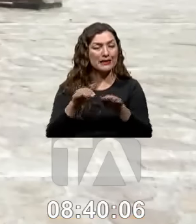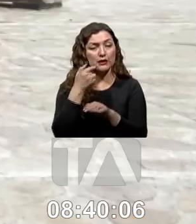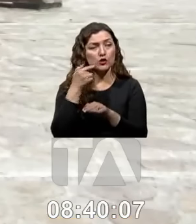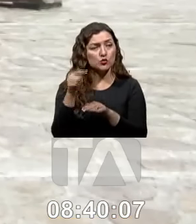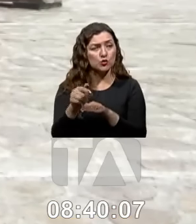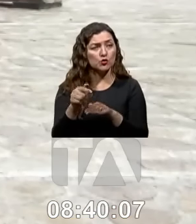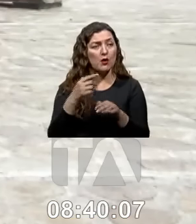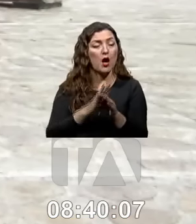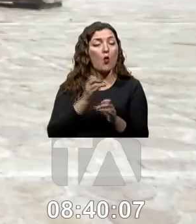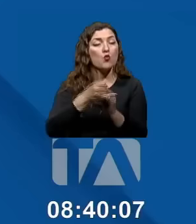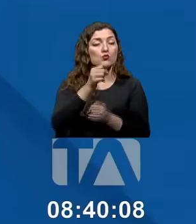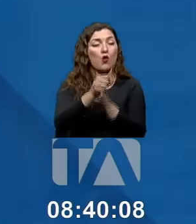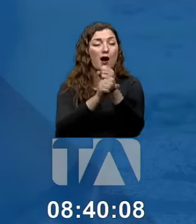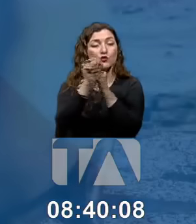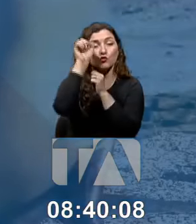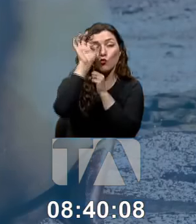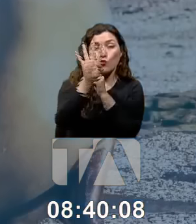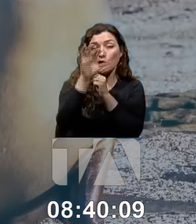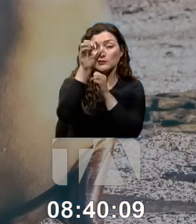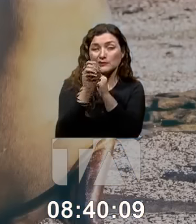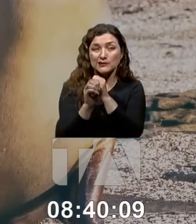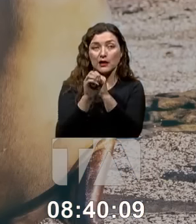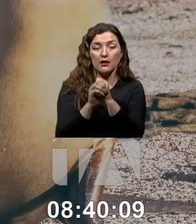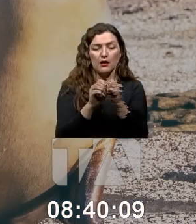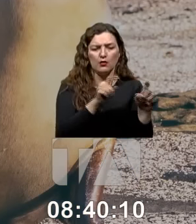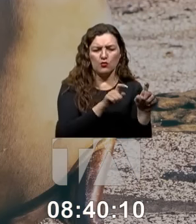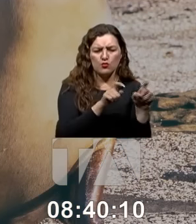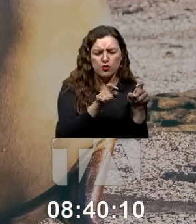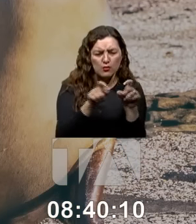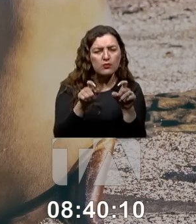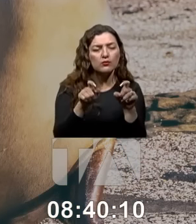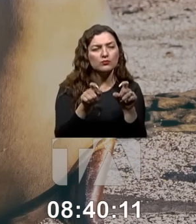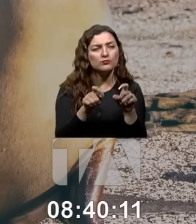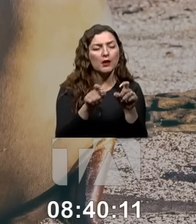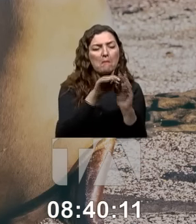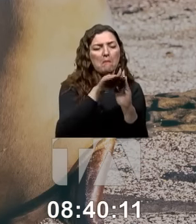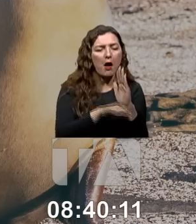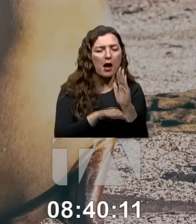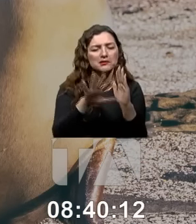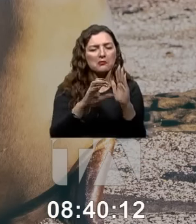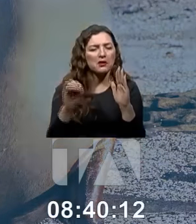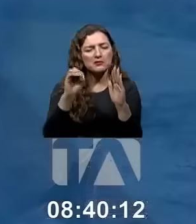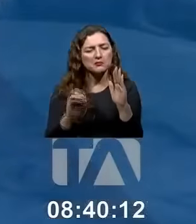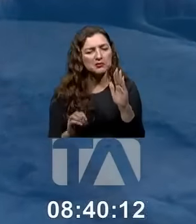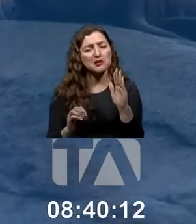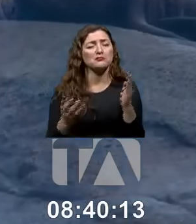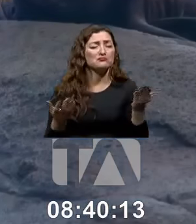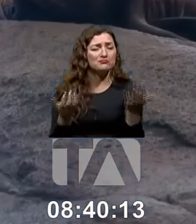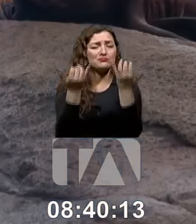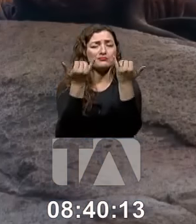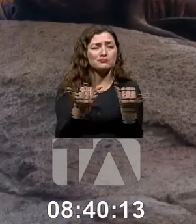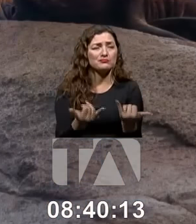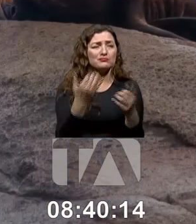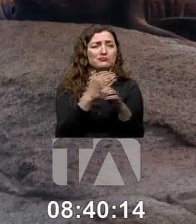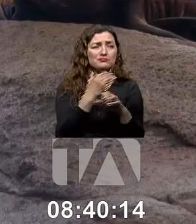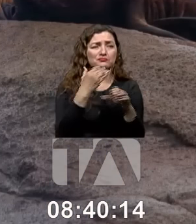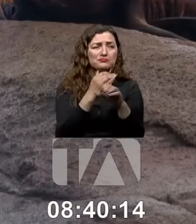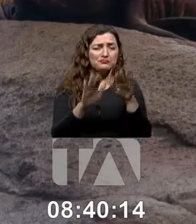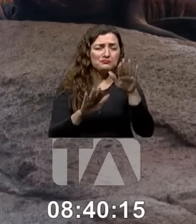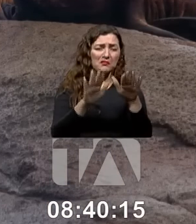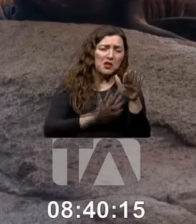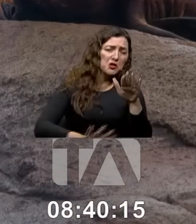que en los últimos 40 años el tamaño poblacional de esta especie se redujo en un 50% y ahora se estima que hay una